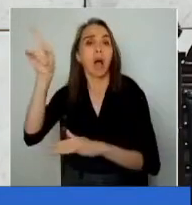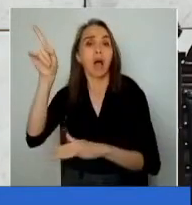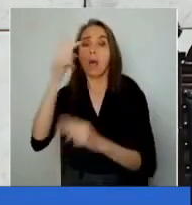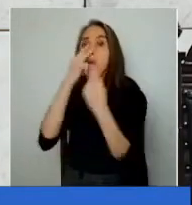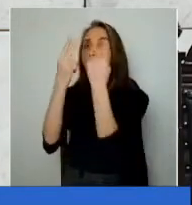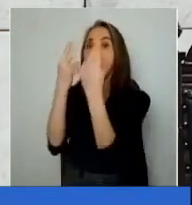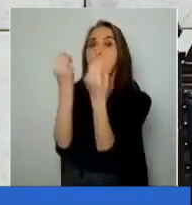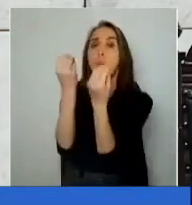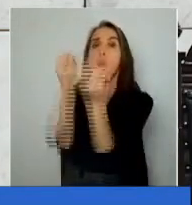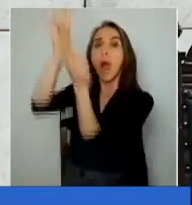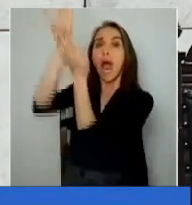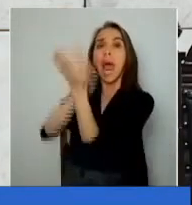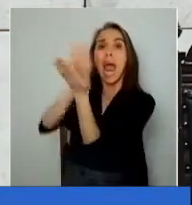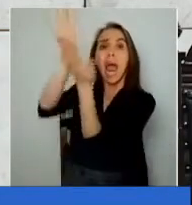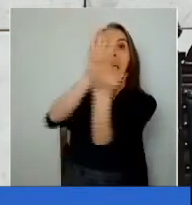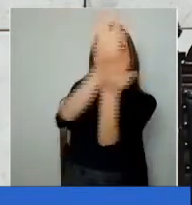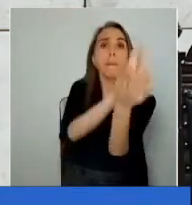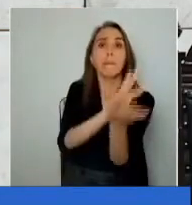nosotros